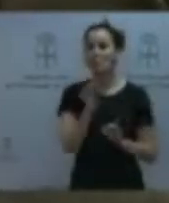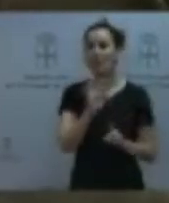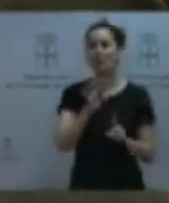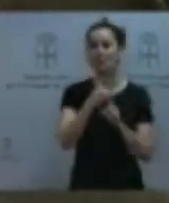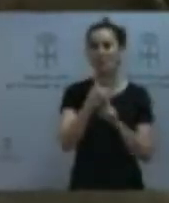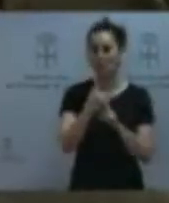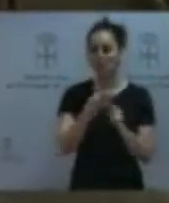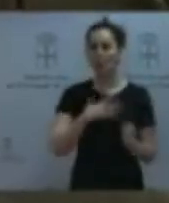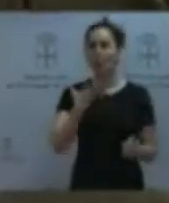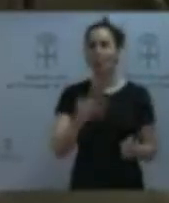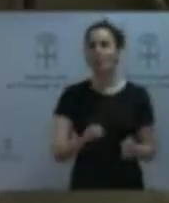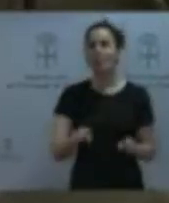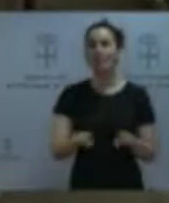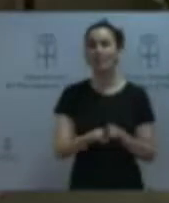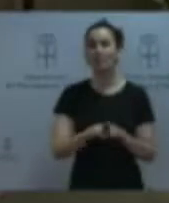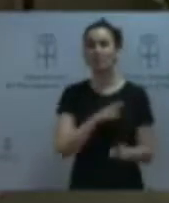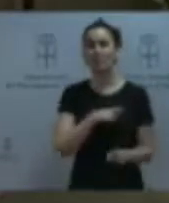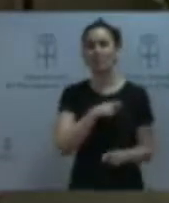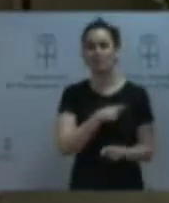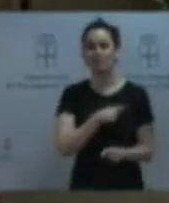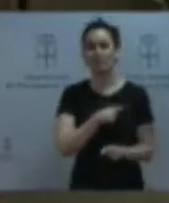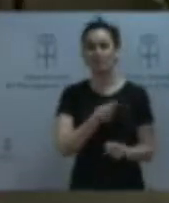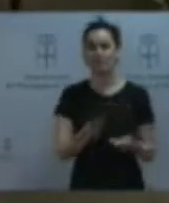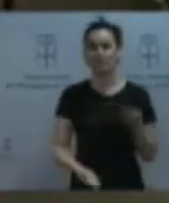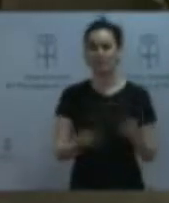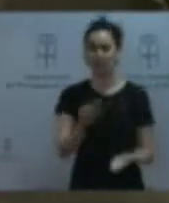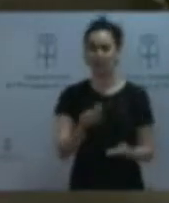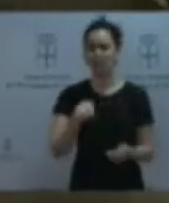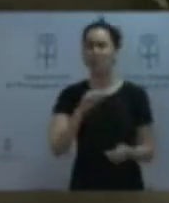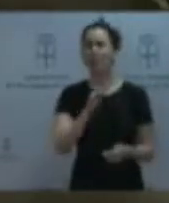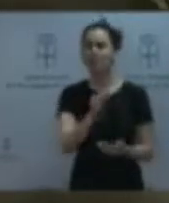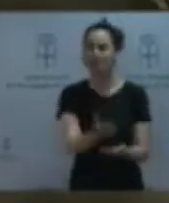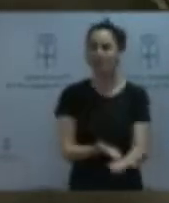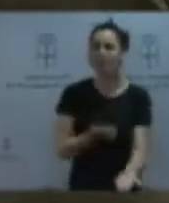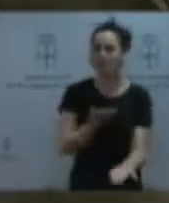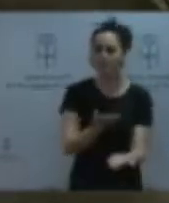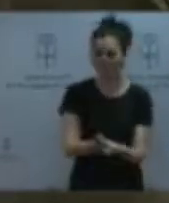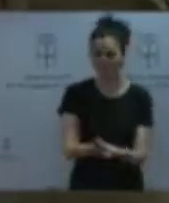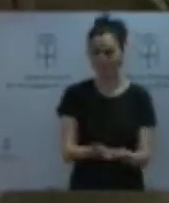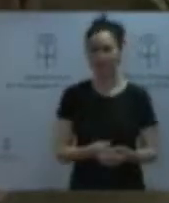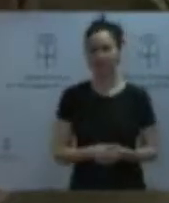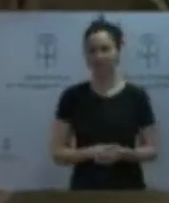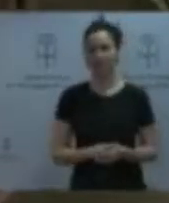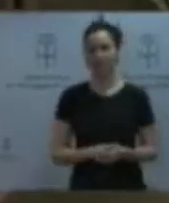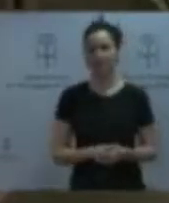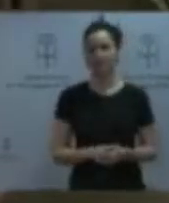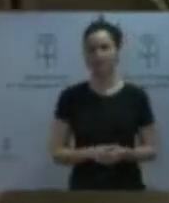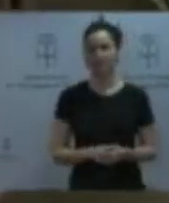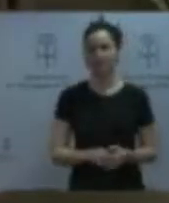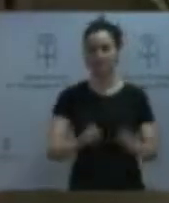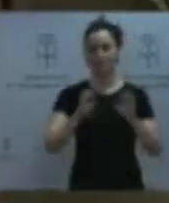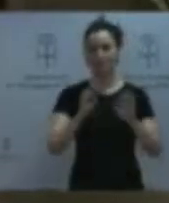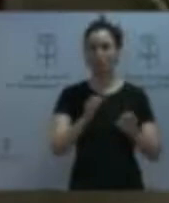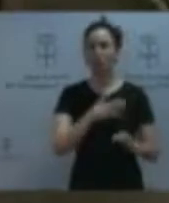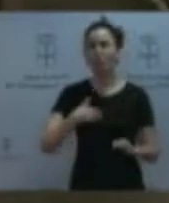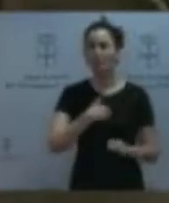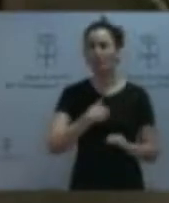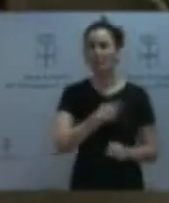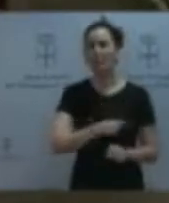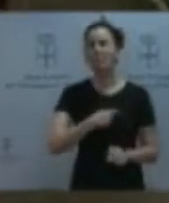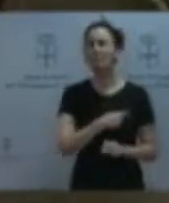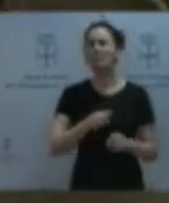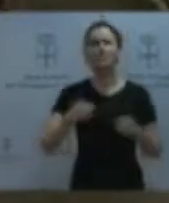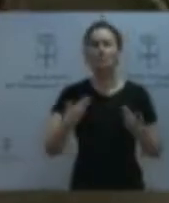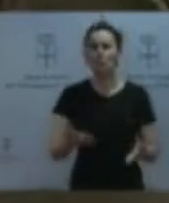Yo le voy a preguntar o le voy a pedir que aclare cuál es exactamente el papel de las comisiones, aparte de asentir a lo que se les envíe,